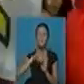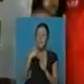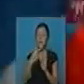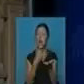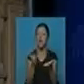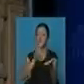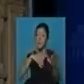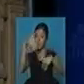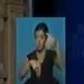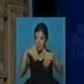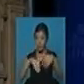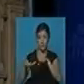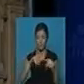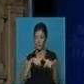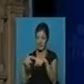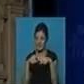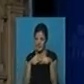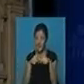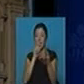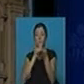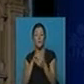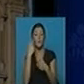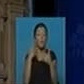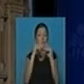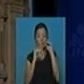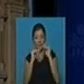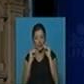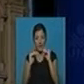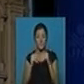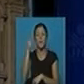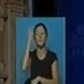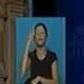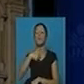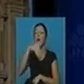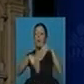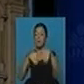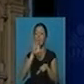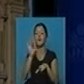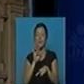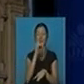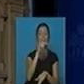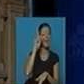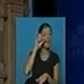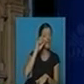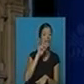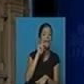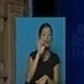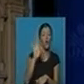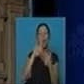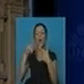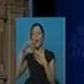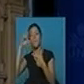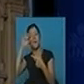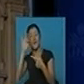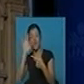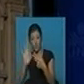balotaje en un escenario reñido, según las encuestas. Los peruanos van a las urnas para elegir entre Keiko Fujimori y Pedro Pablo Kuczynski,